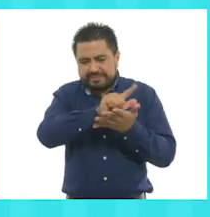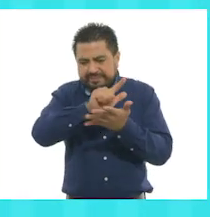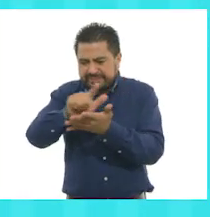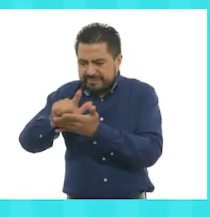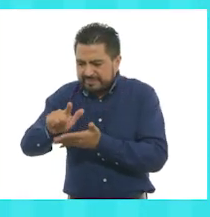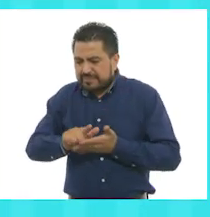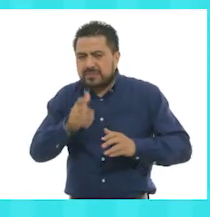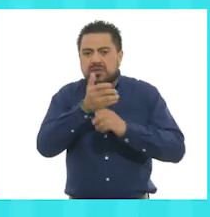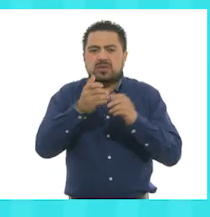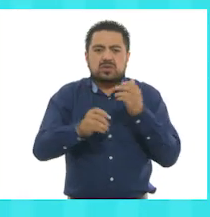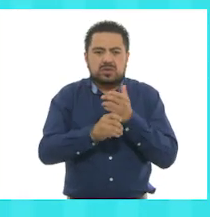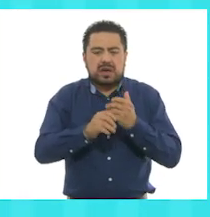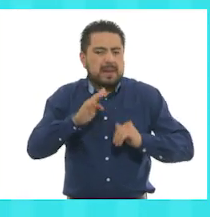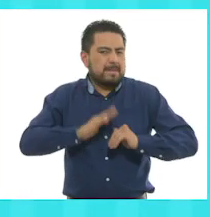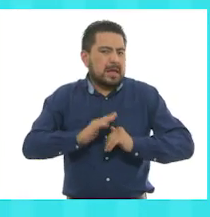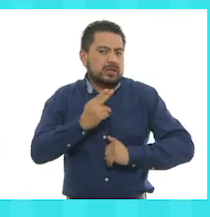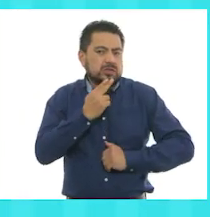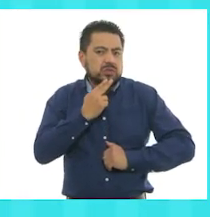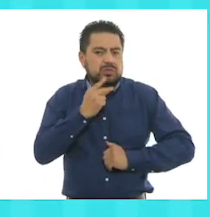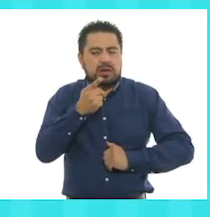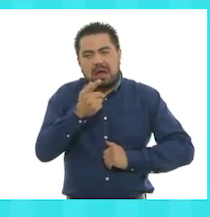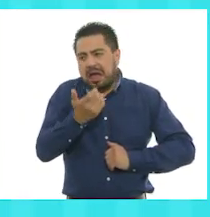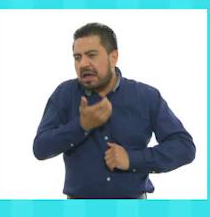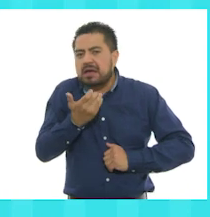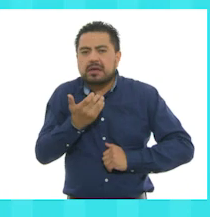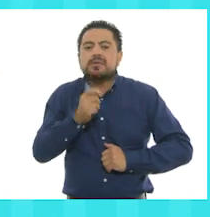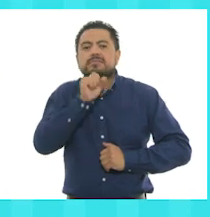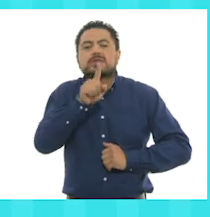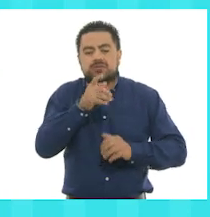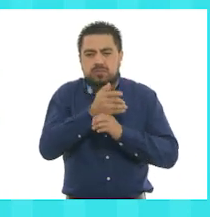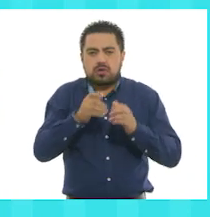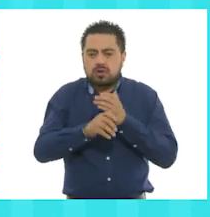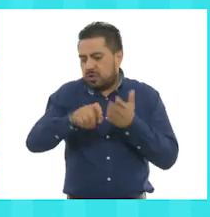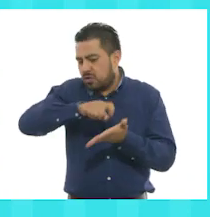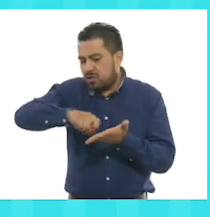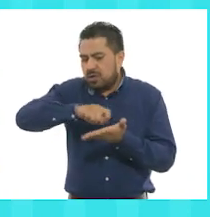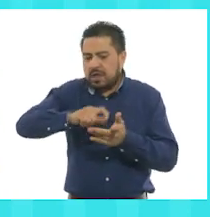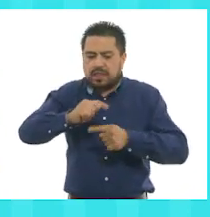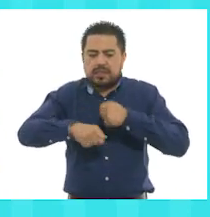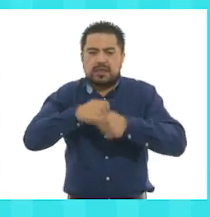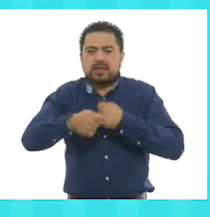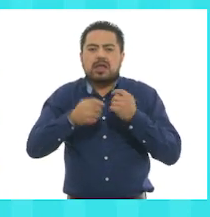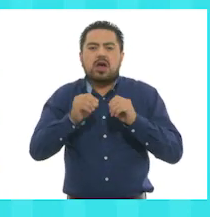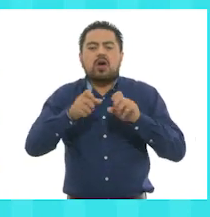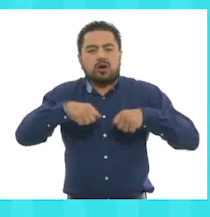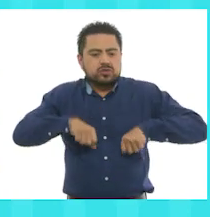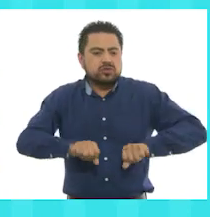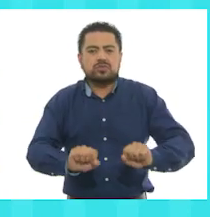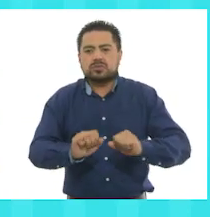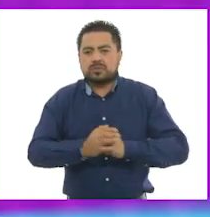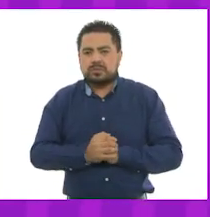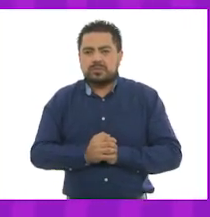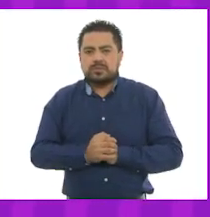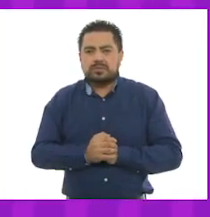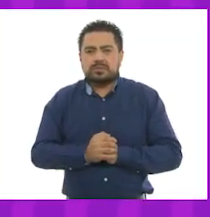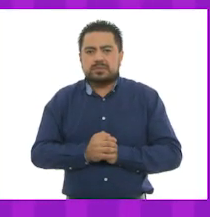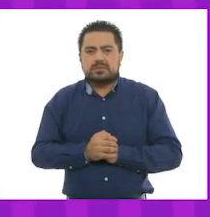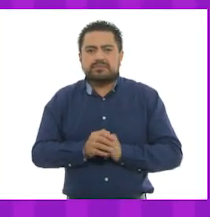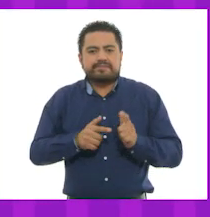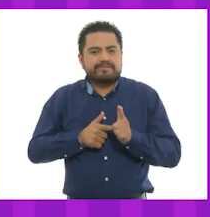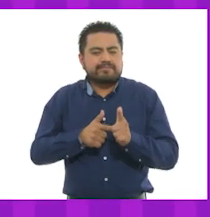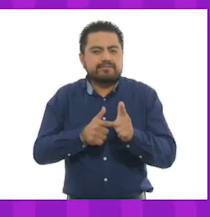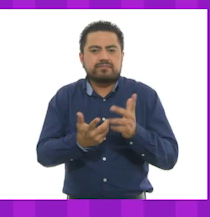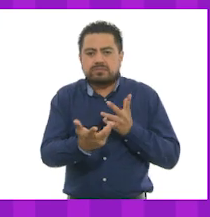Desinfecta las superficies de los objetos que más utilizas. También las cosas que compres en la tienda o en el supermercado.